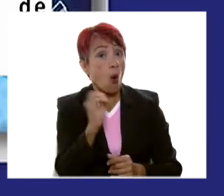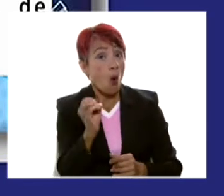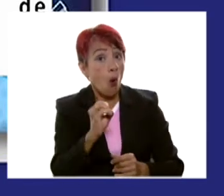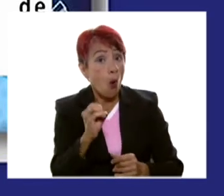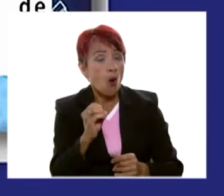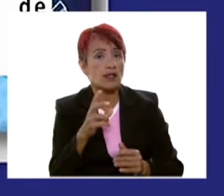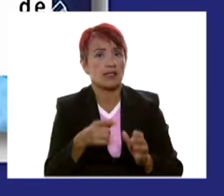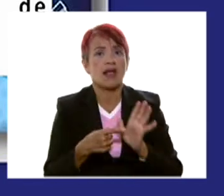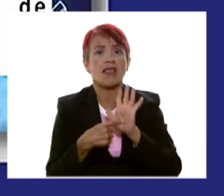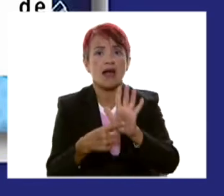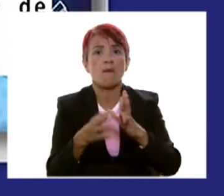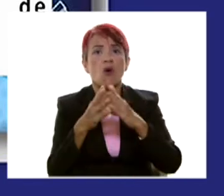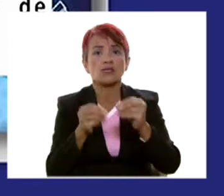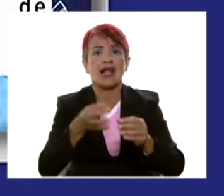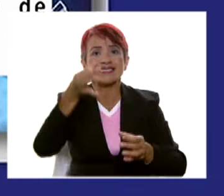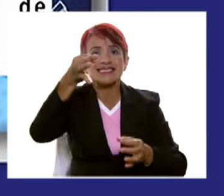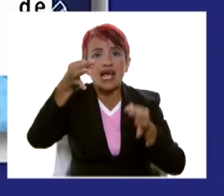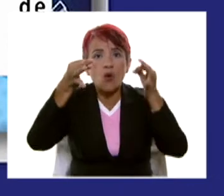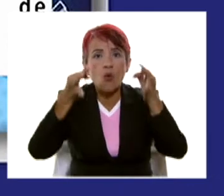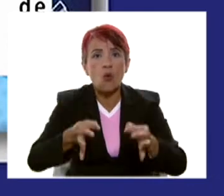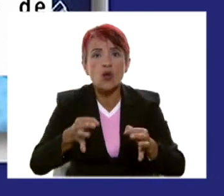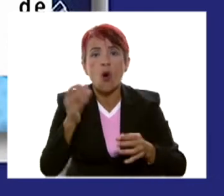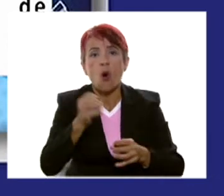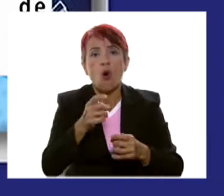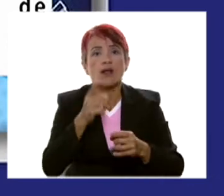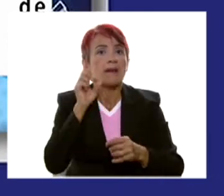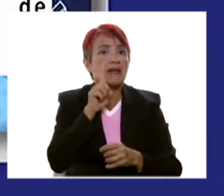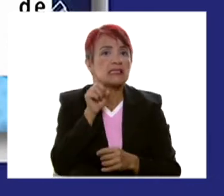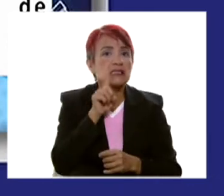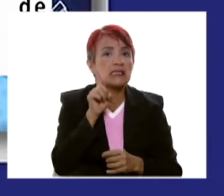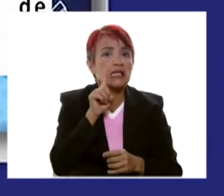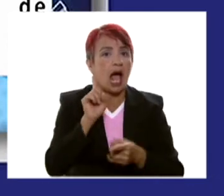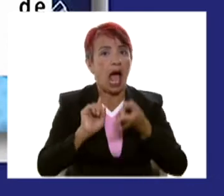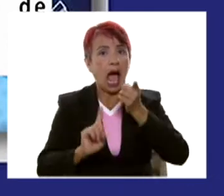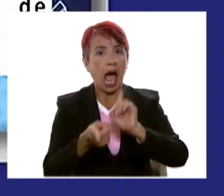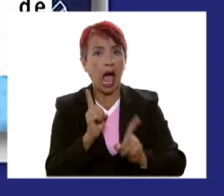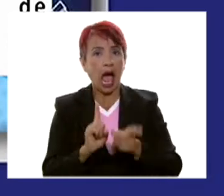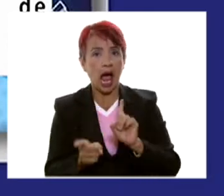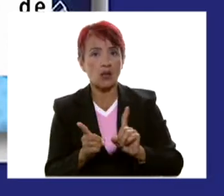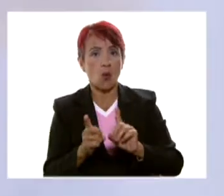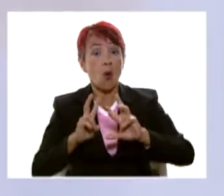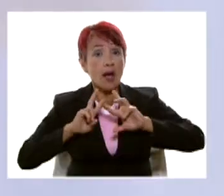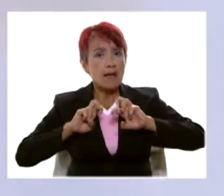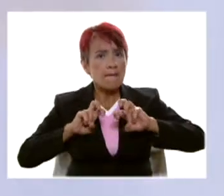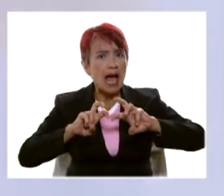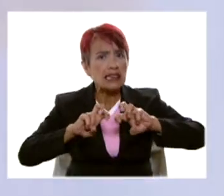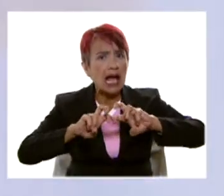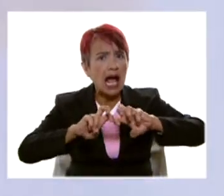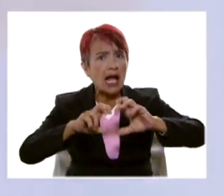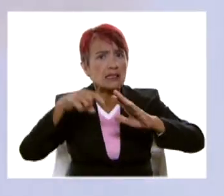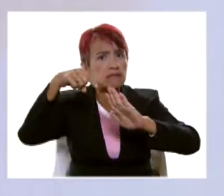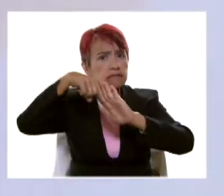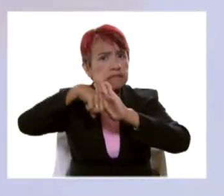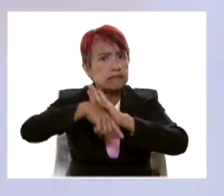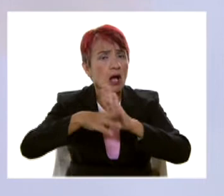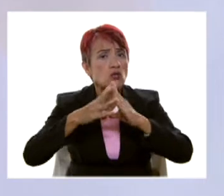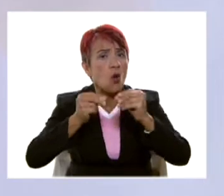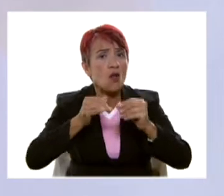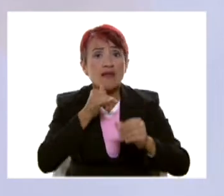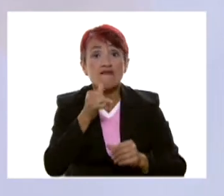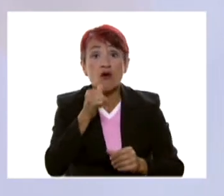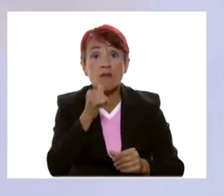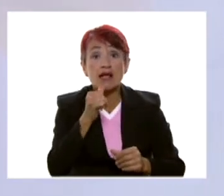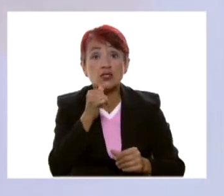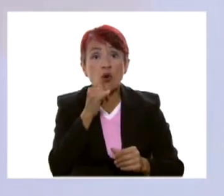que aseveramos o negamos. Eso es un argumento. Investigar, indagar, para luego darle información, pero que